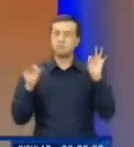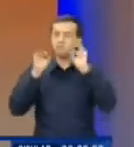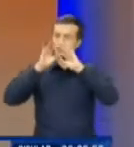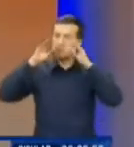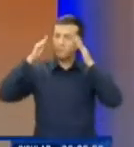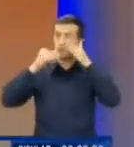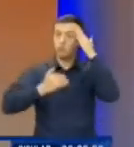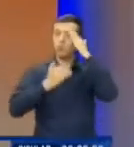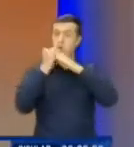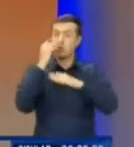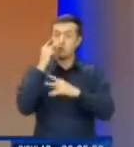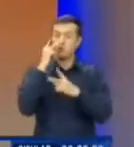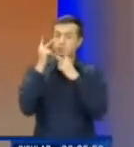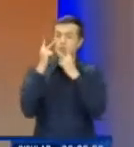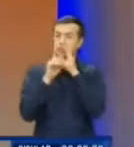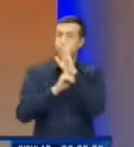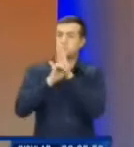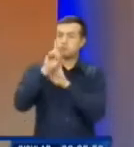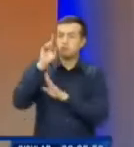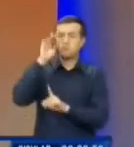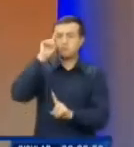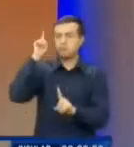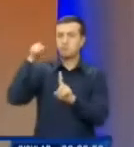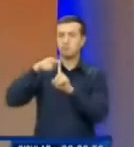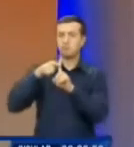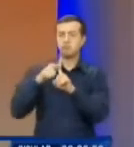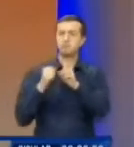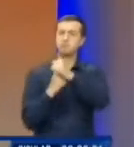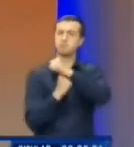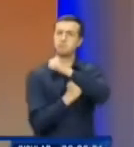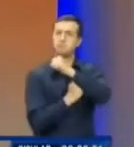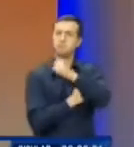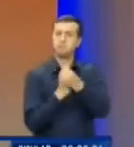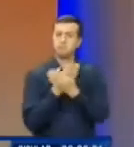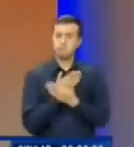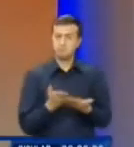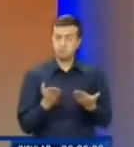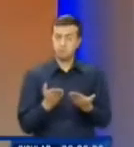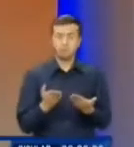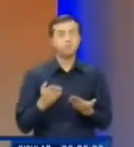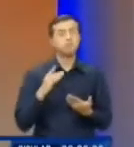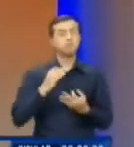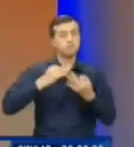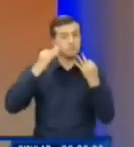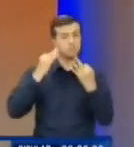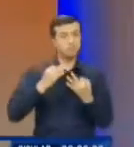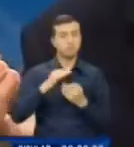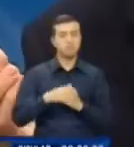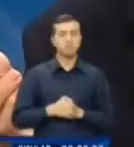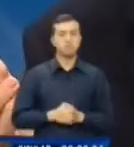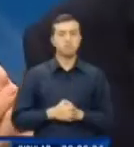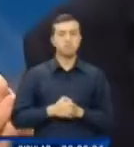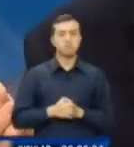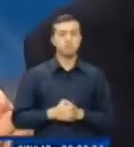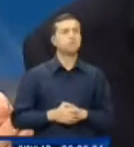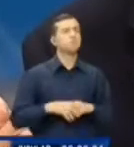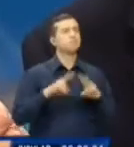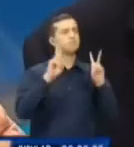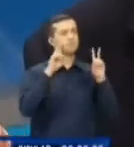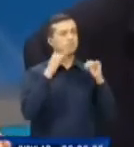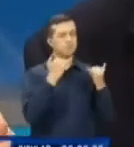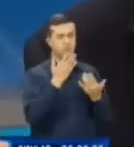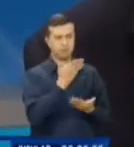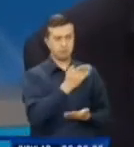esta nueva mirada de desarrollo sustentable pero que sostiene además del país el tema es